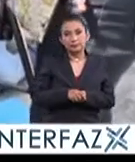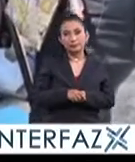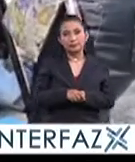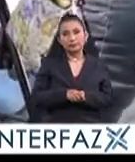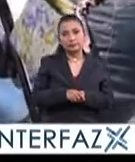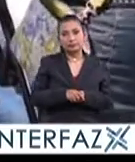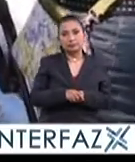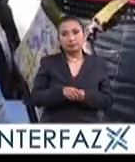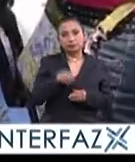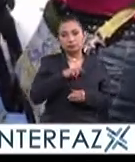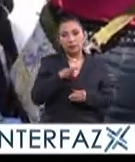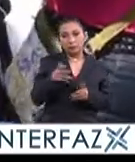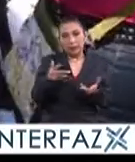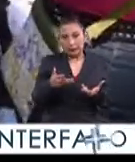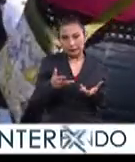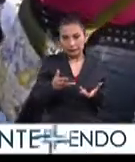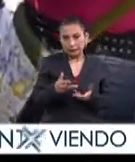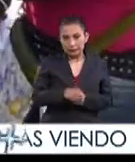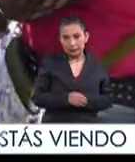hacer,